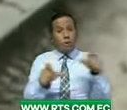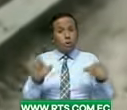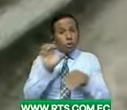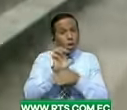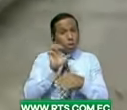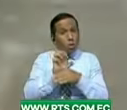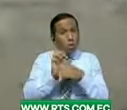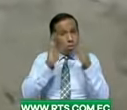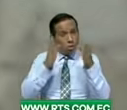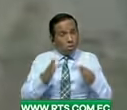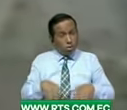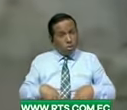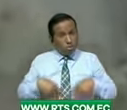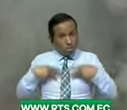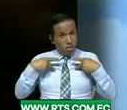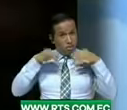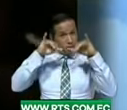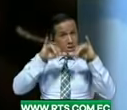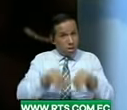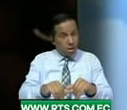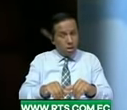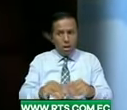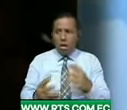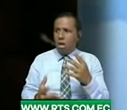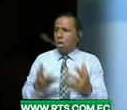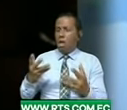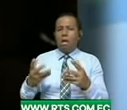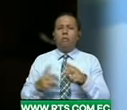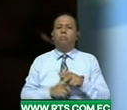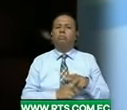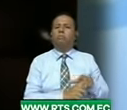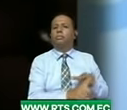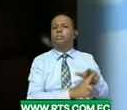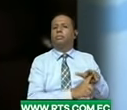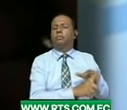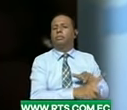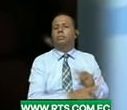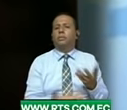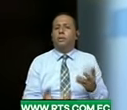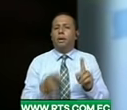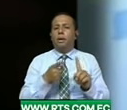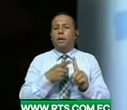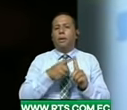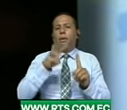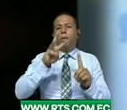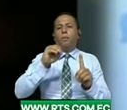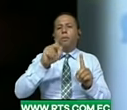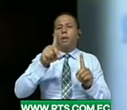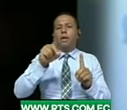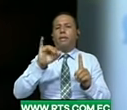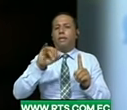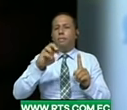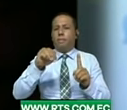la frontera con Polonia. Ese es el caso de Vladimir Escudero y sus amigos, quienes lograron trasladarse